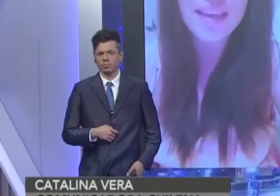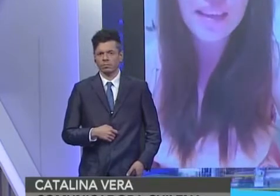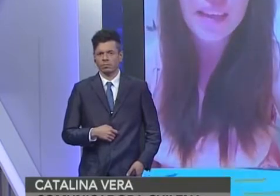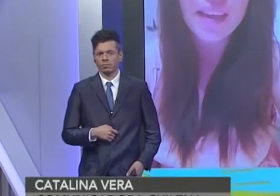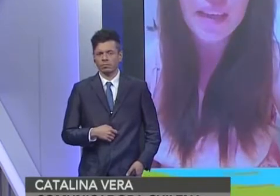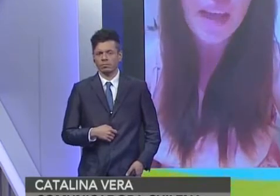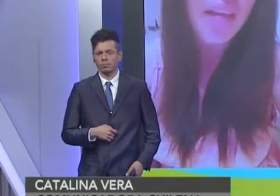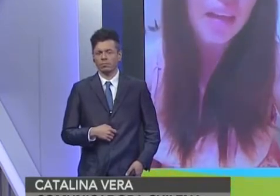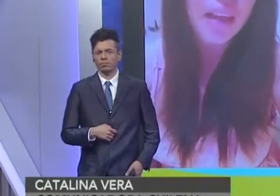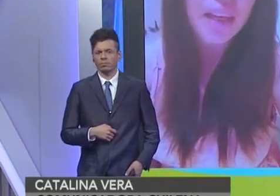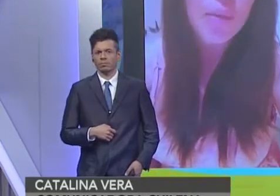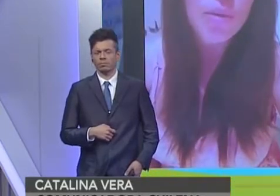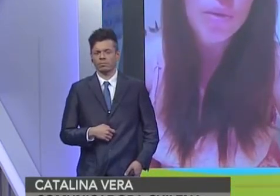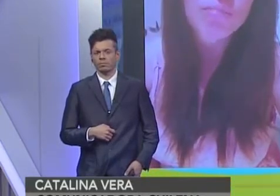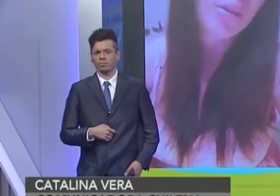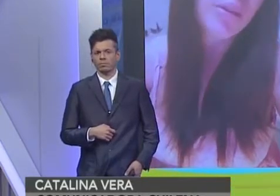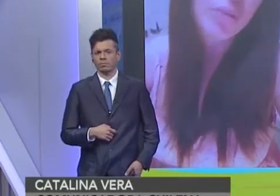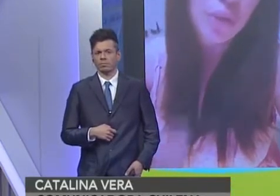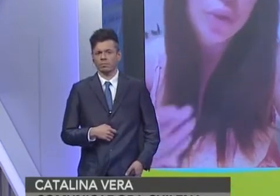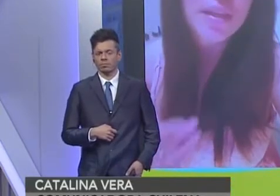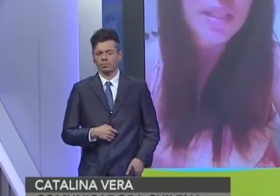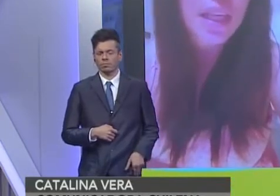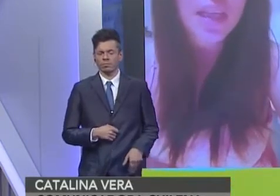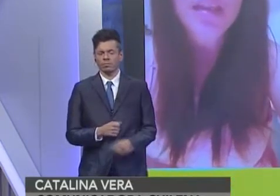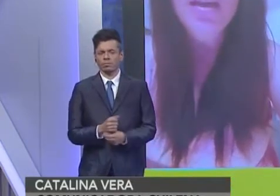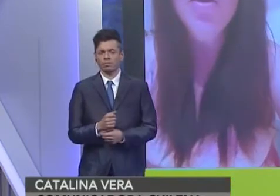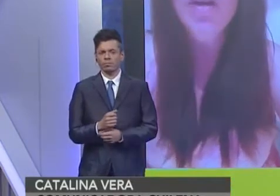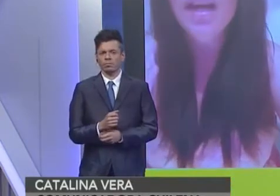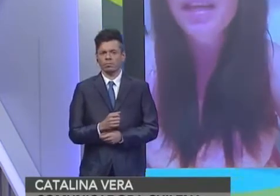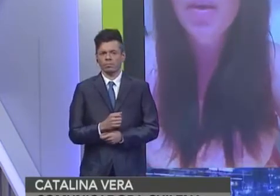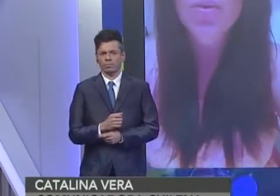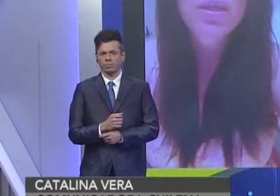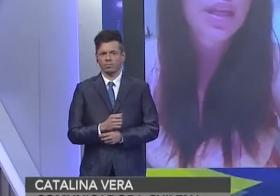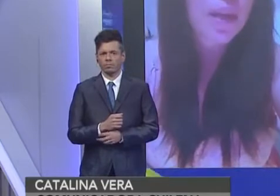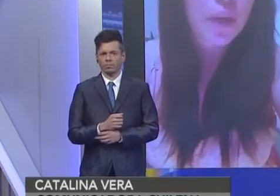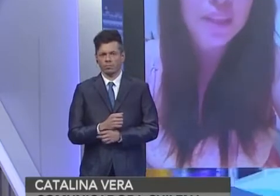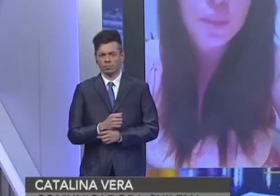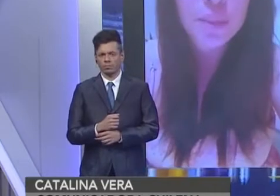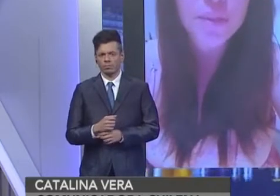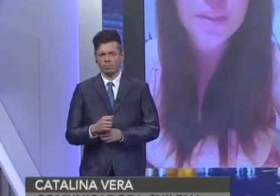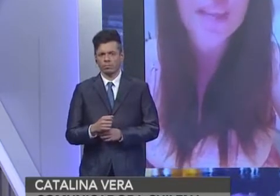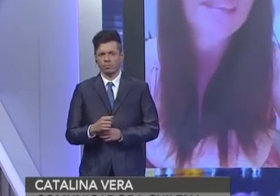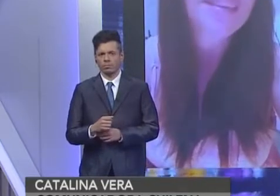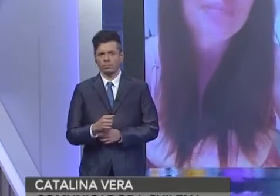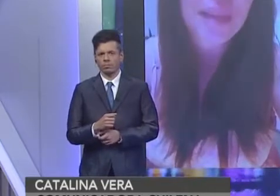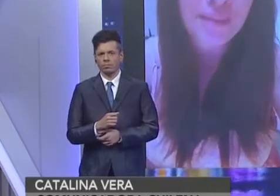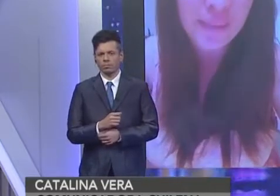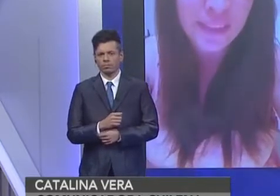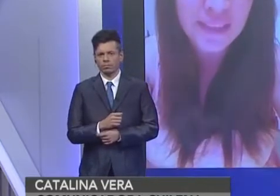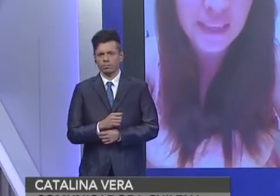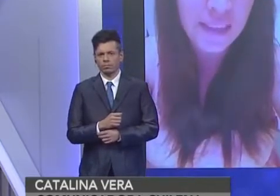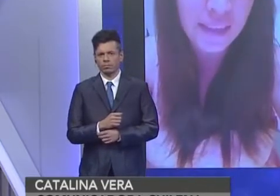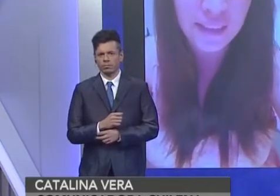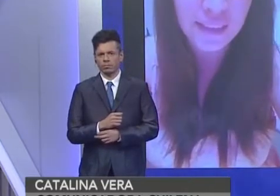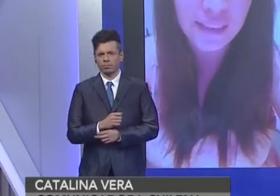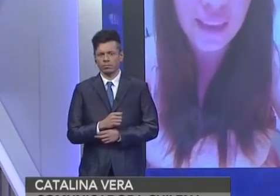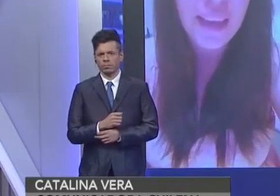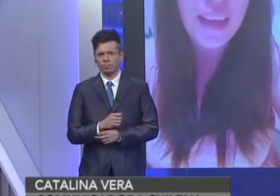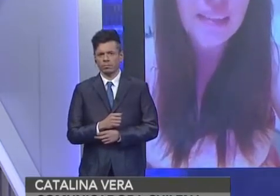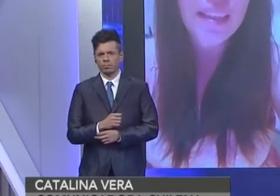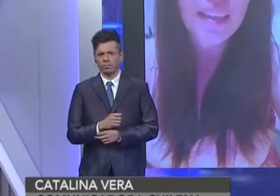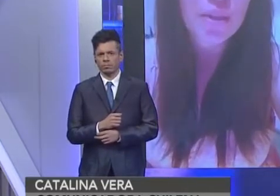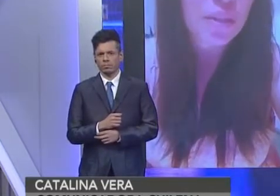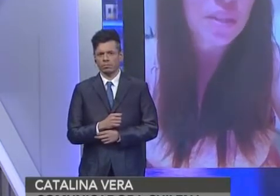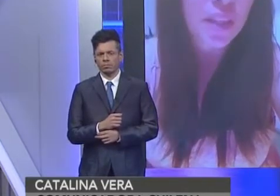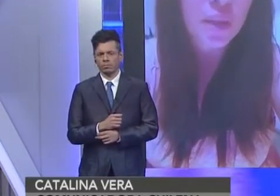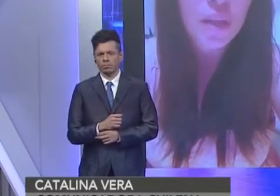Así es que, nada, queremos como, bueno, yo estoy en Chile, ojalá sea algún chileno que esté escuchando hasta el 26